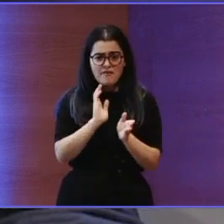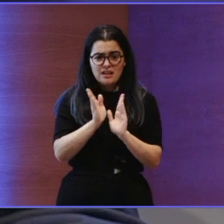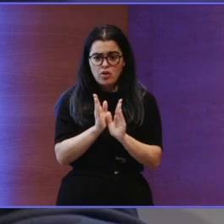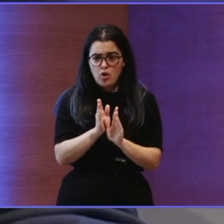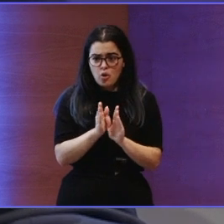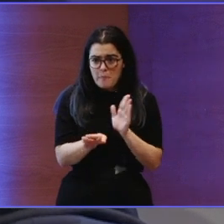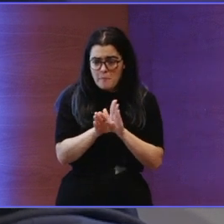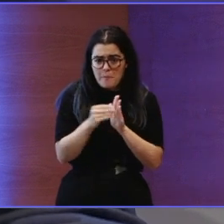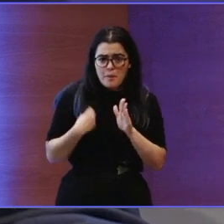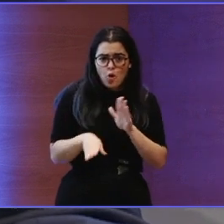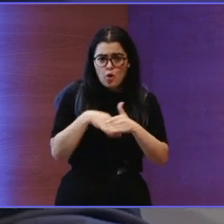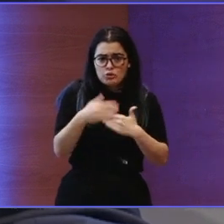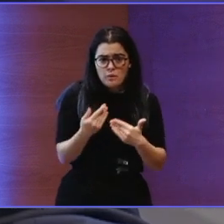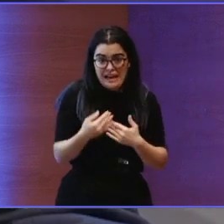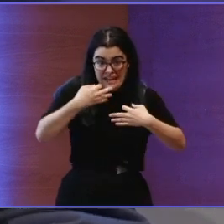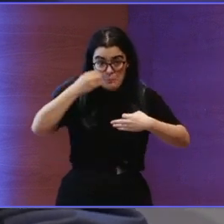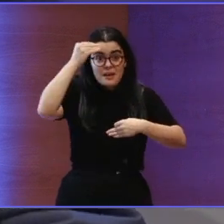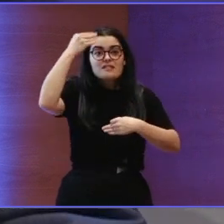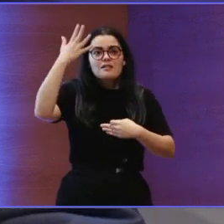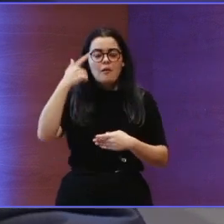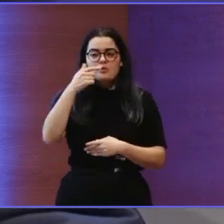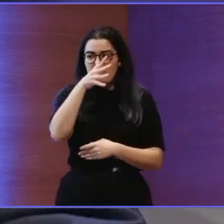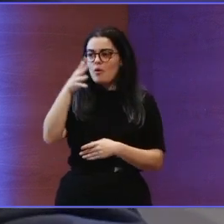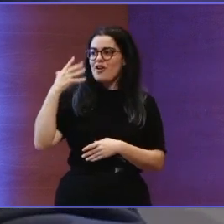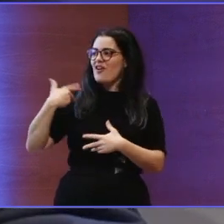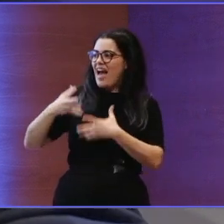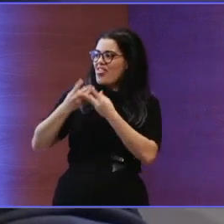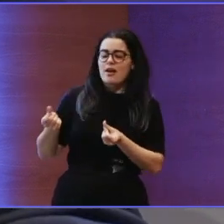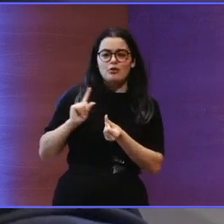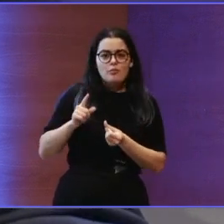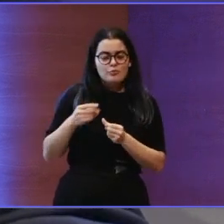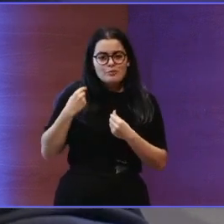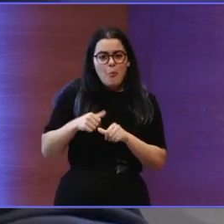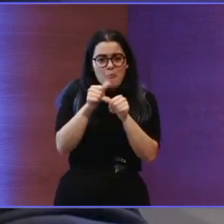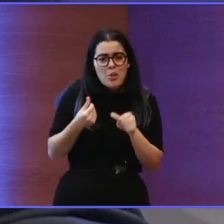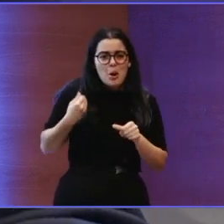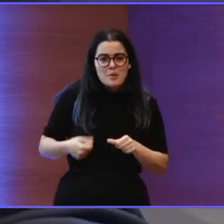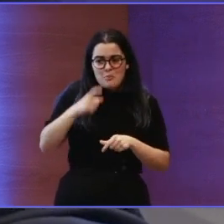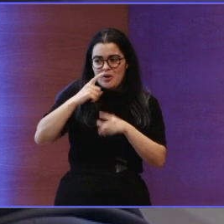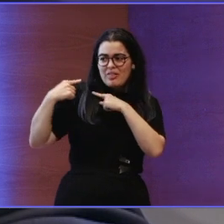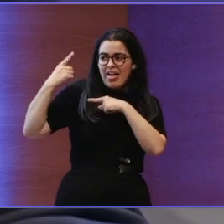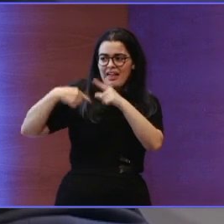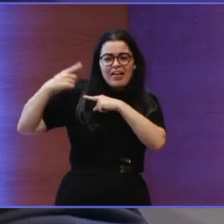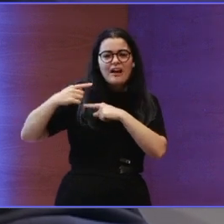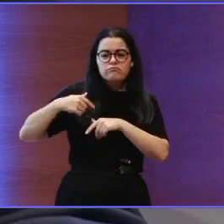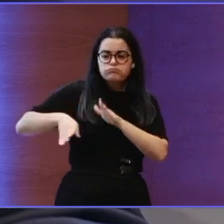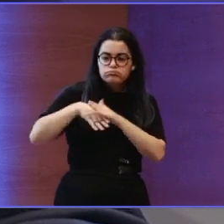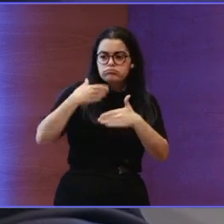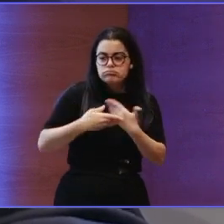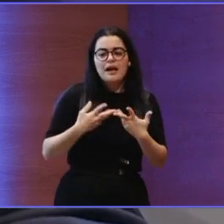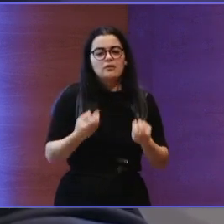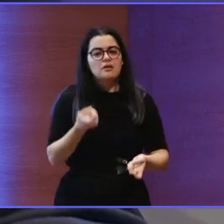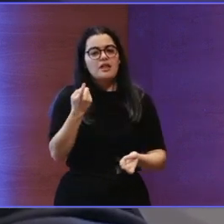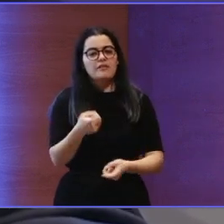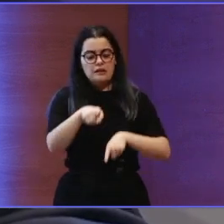abandonado 5 años antes no O sea sobre esto Necesitamos ir y volver eh repasar